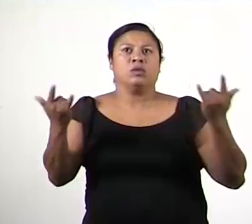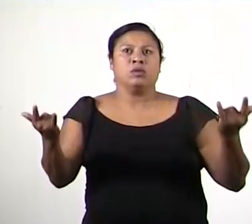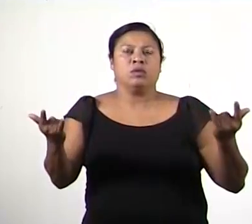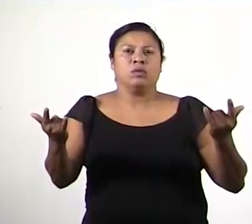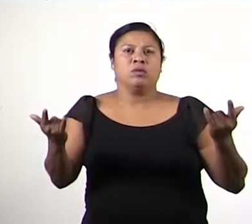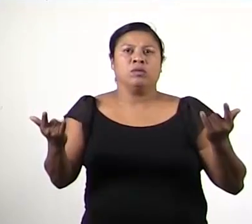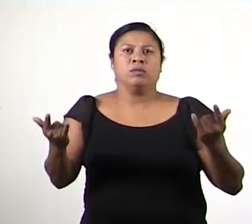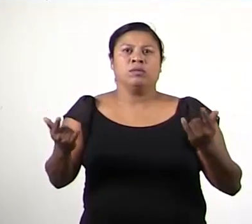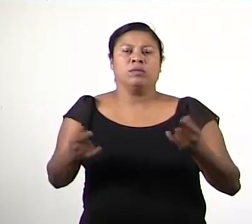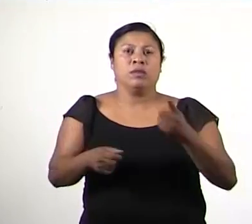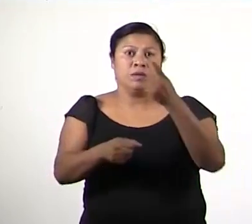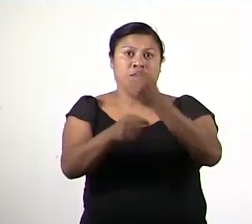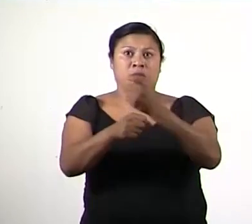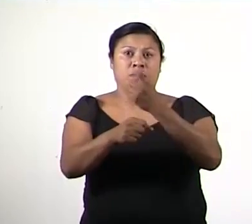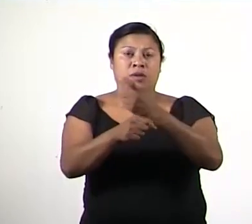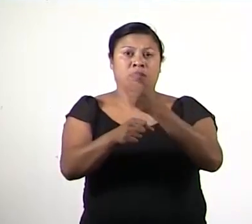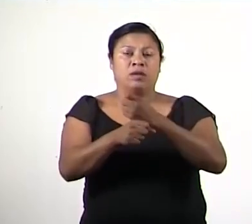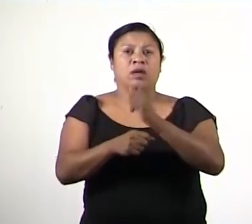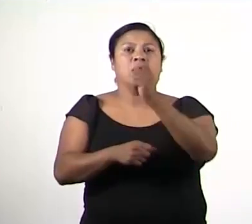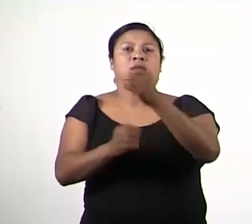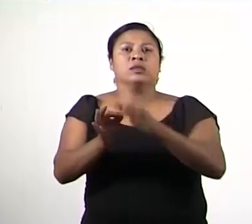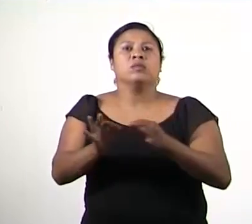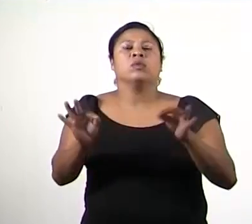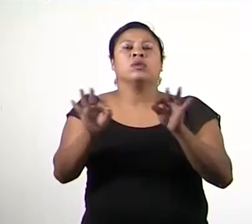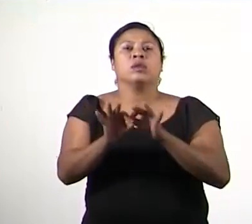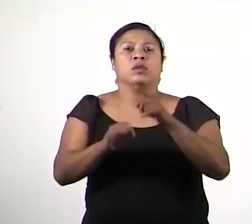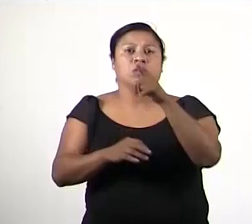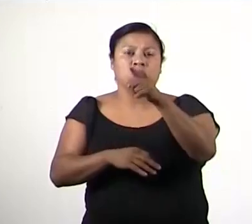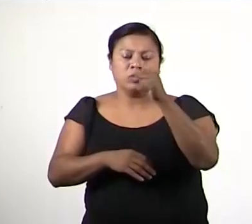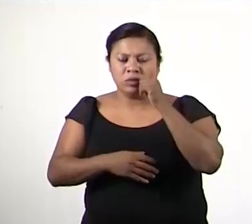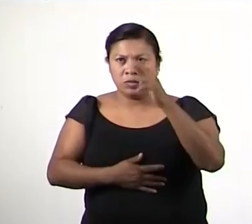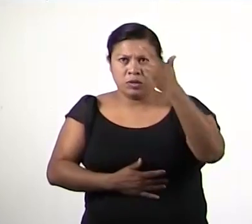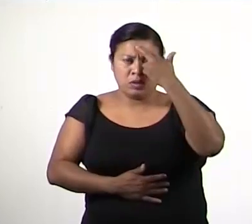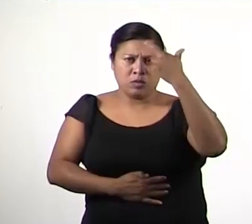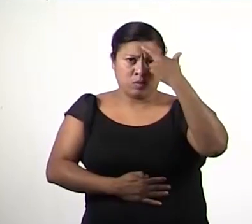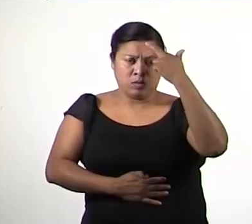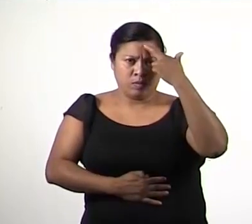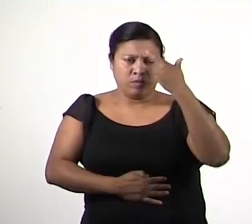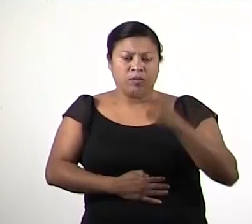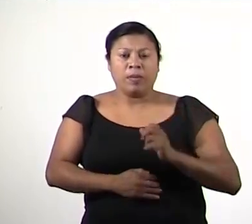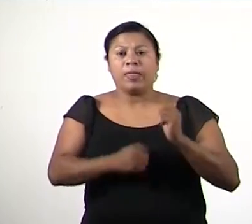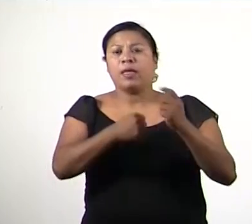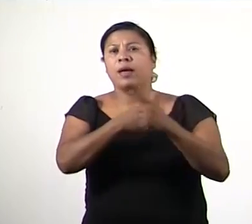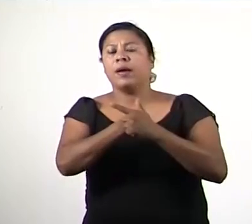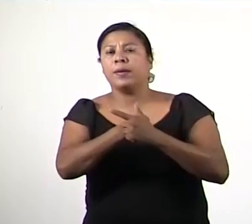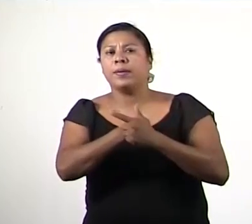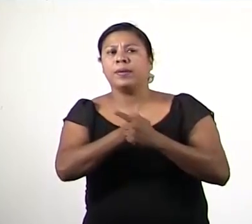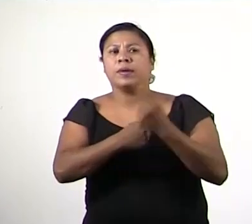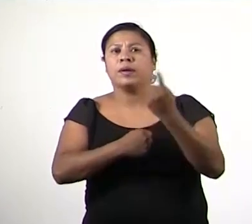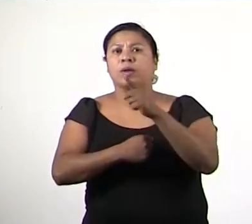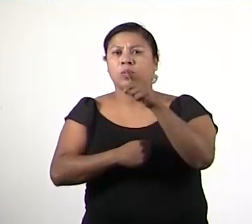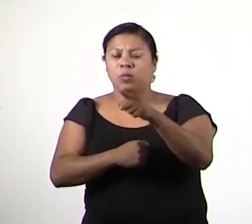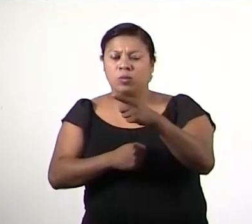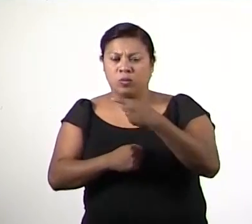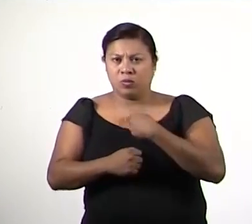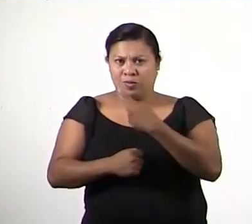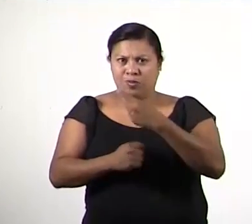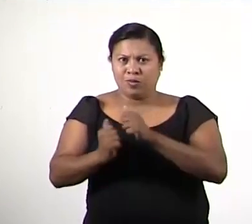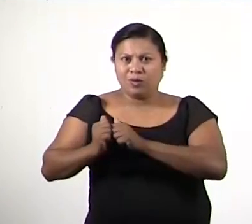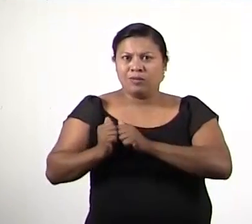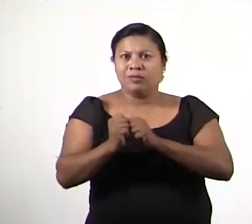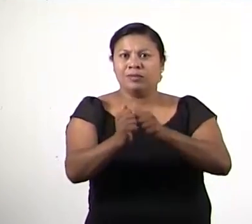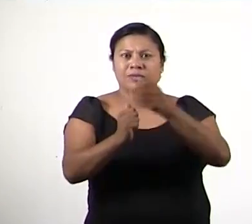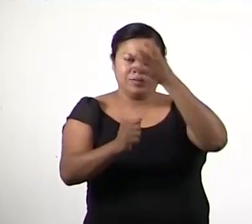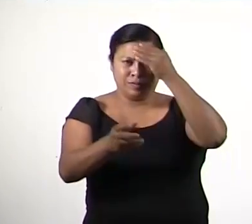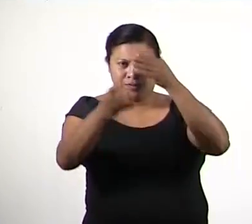históricos, la primera sesión es muy importante que recordemos algo de lo que tú y yo